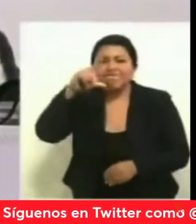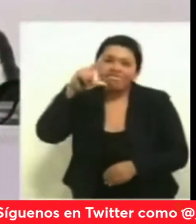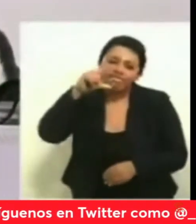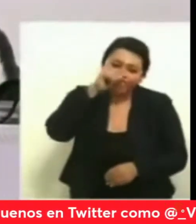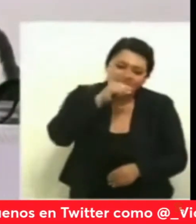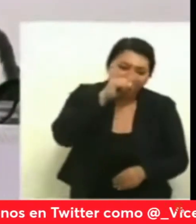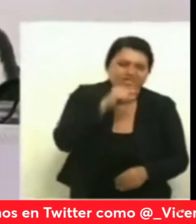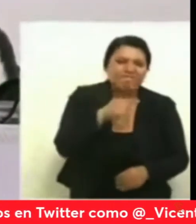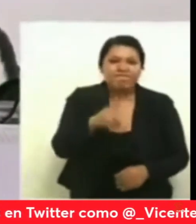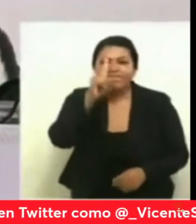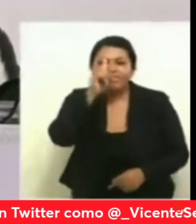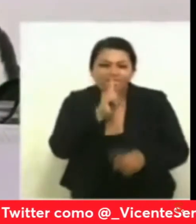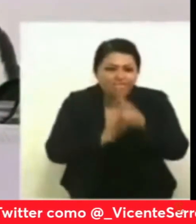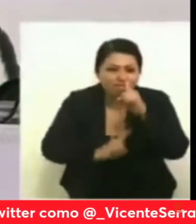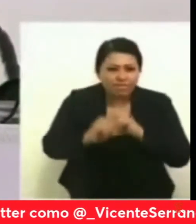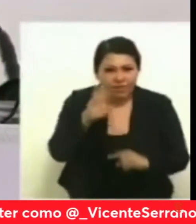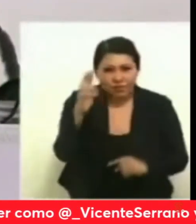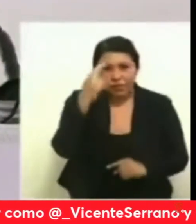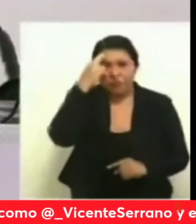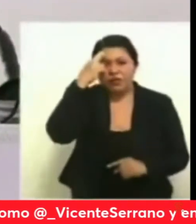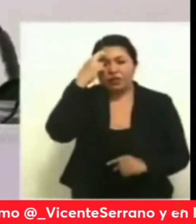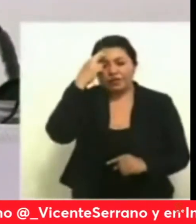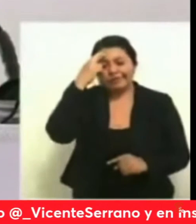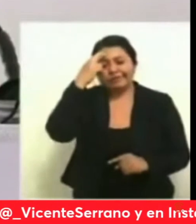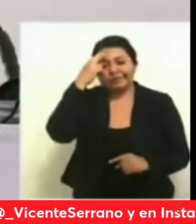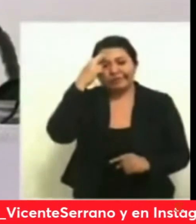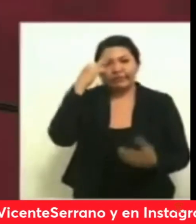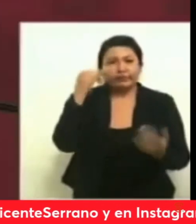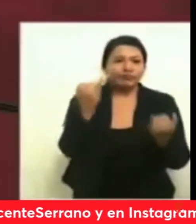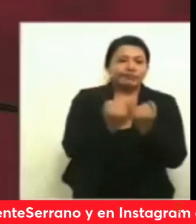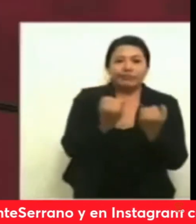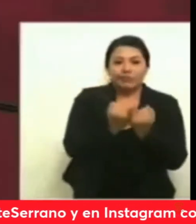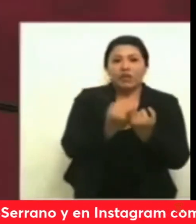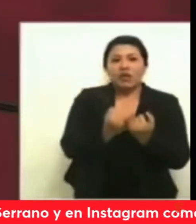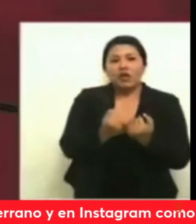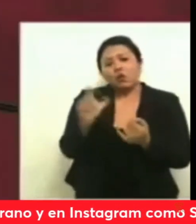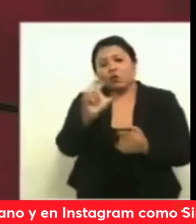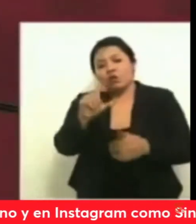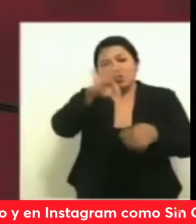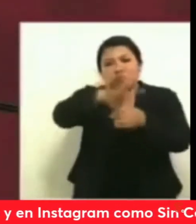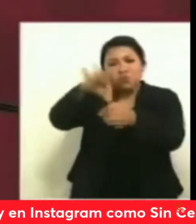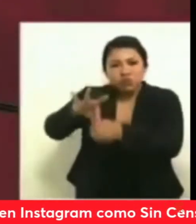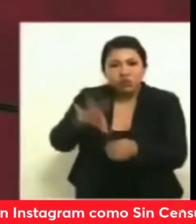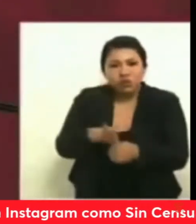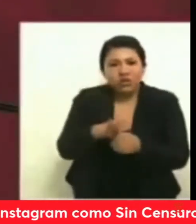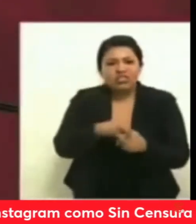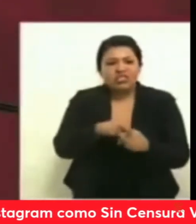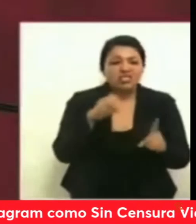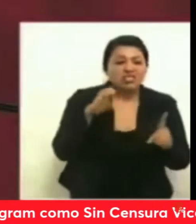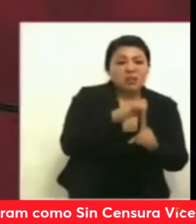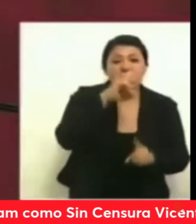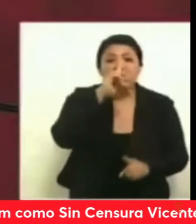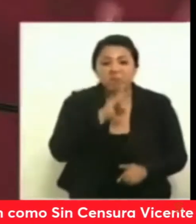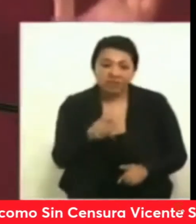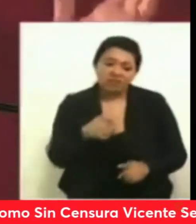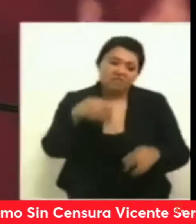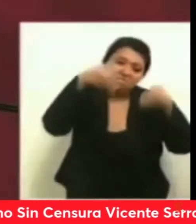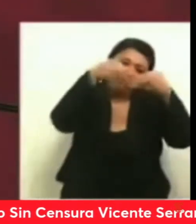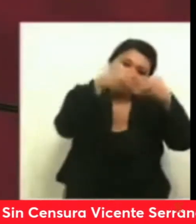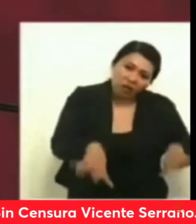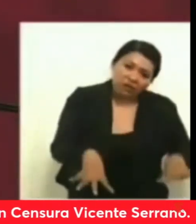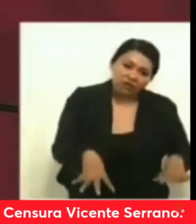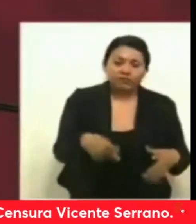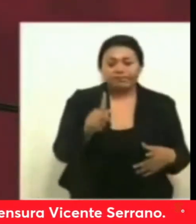solo contra Andrés Manuel López Obrador, sino contra la democracia, contra el pueblo de México. Pero lo que